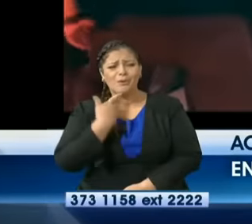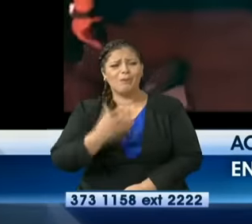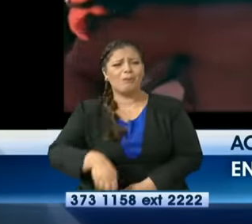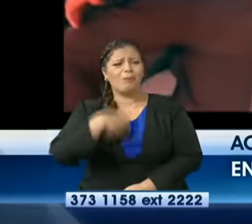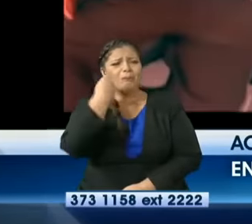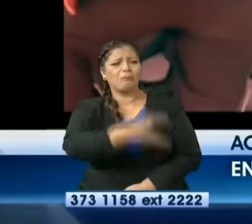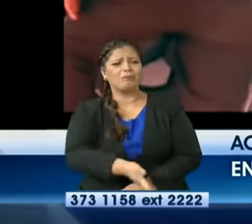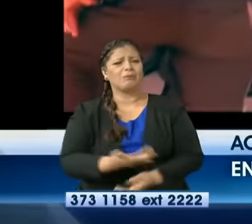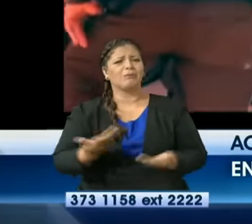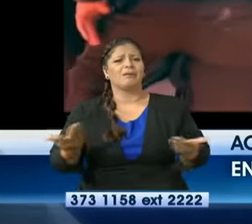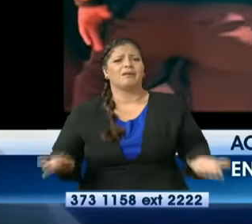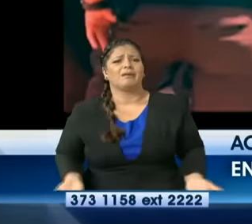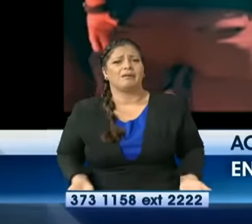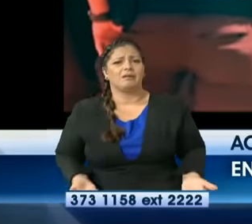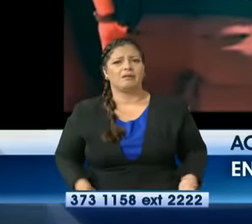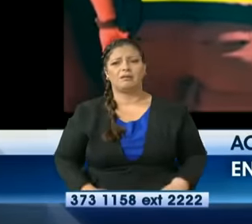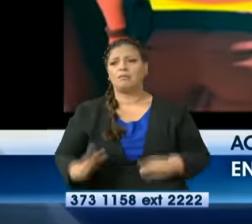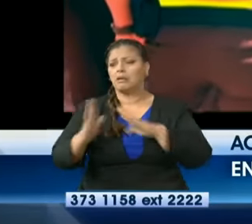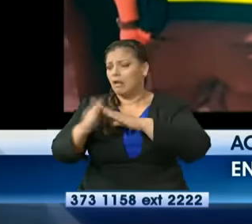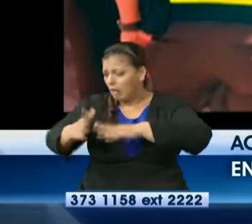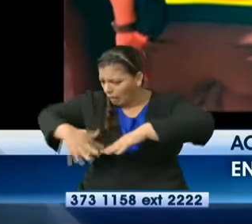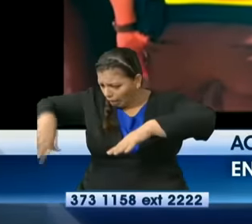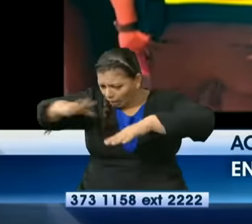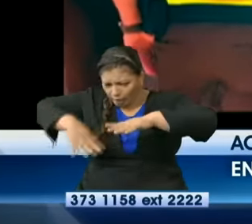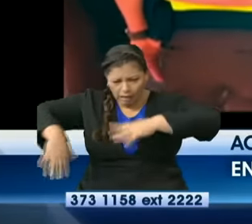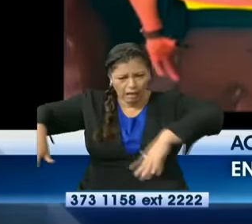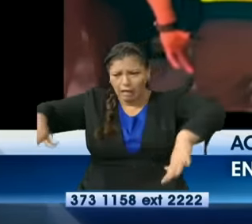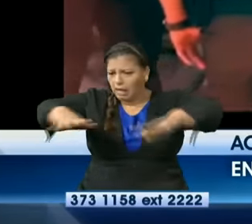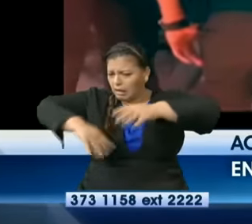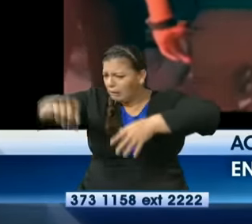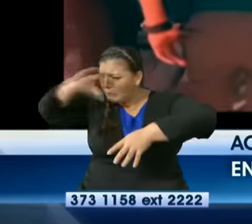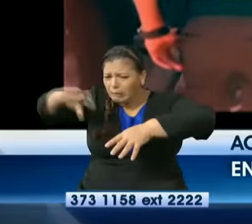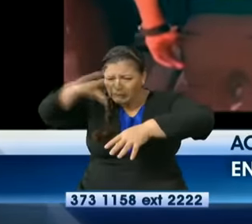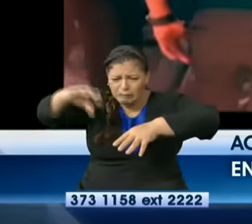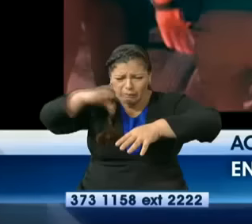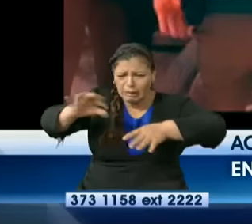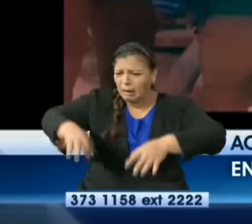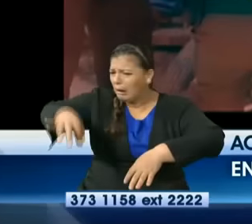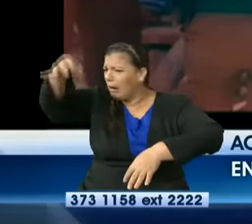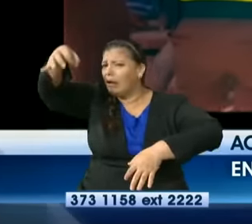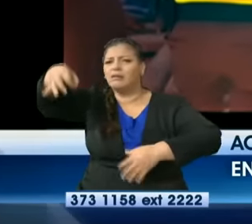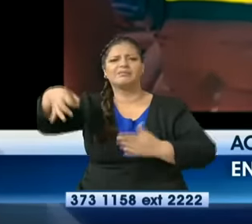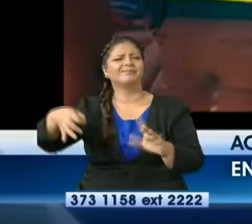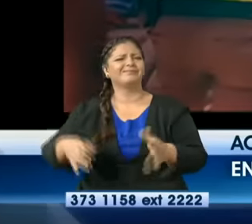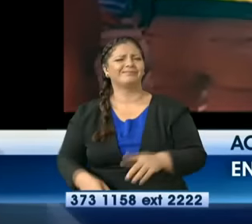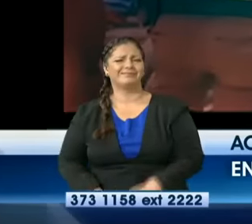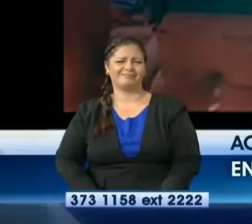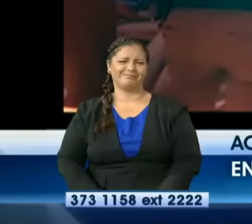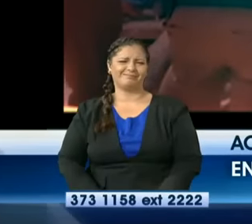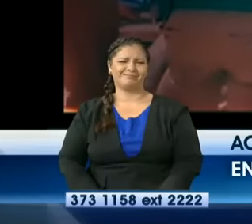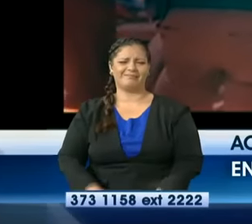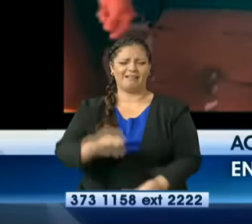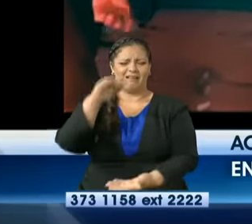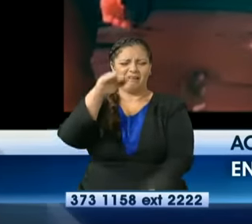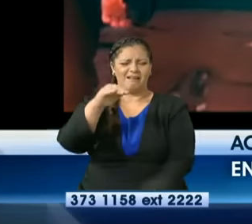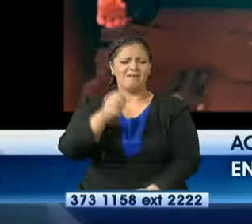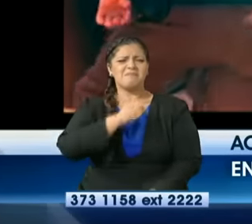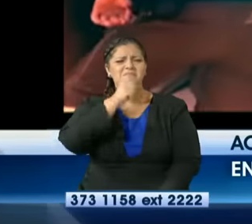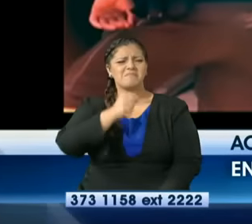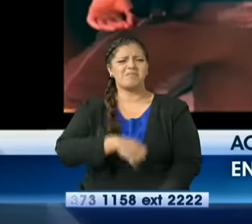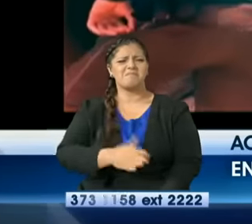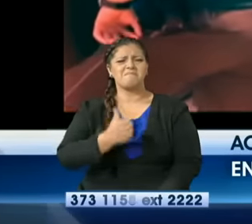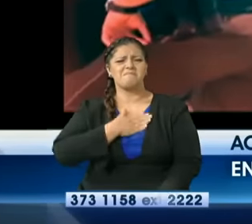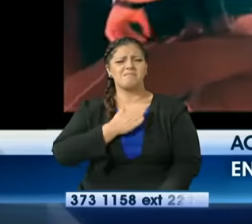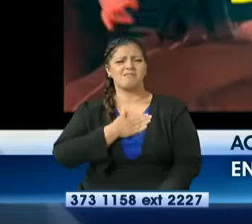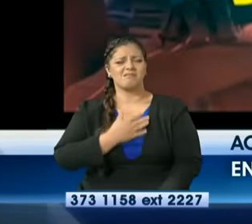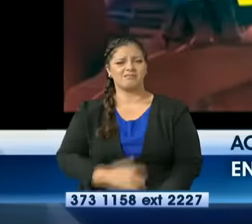a mover en mi casa, buscar una documentación de una máquina vieja, porque esas son mis únicas herramientas. Estamos pidiendo toda la documentación